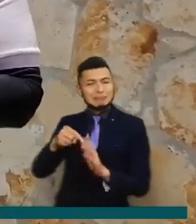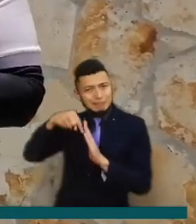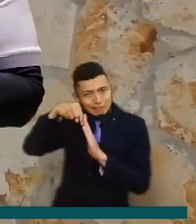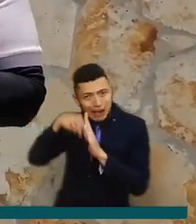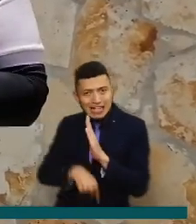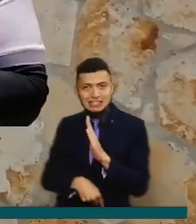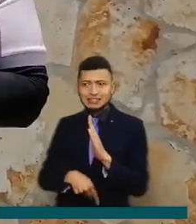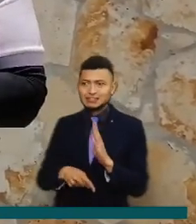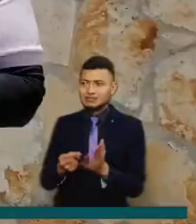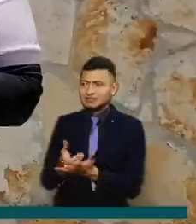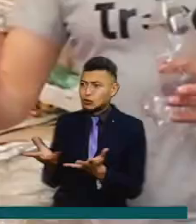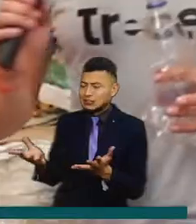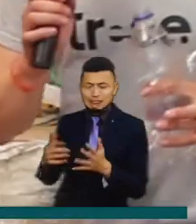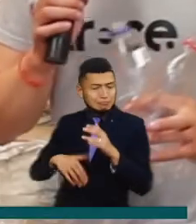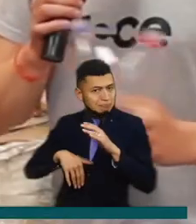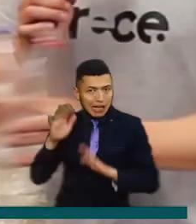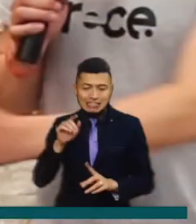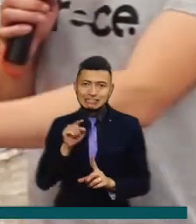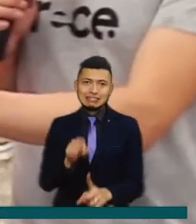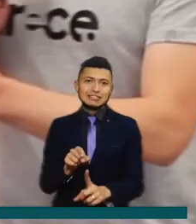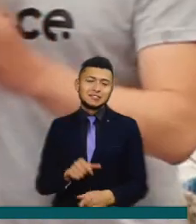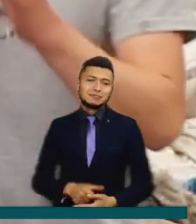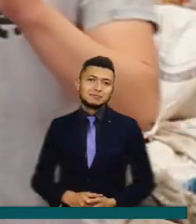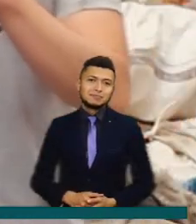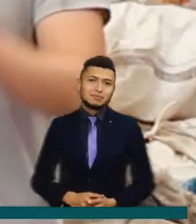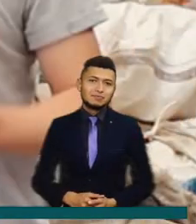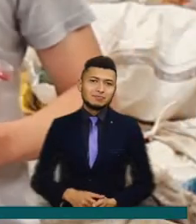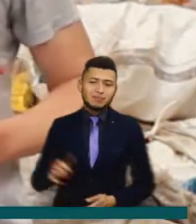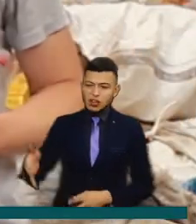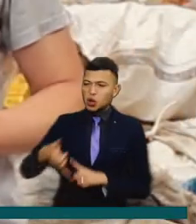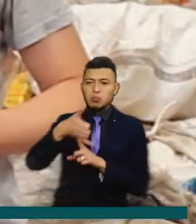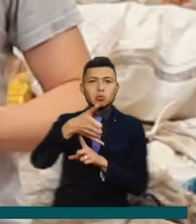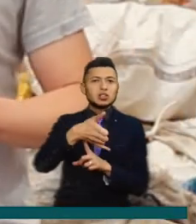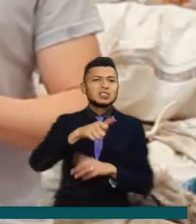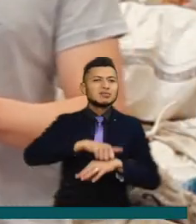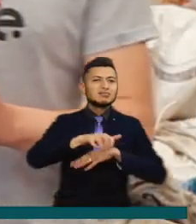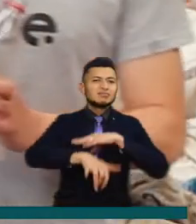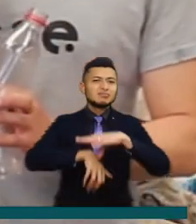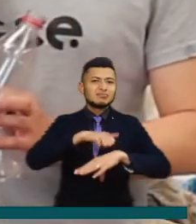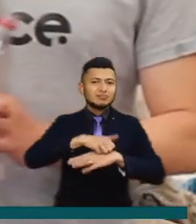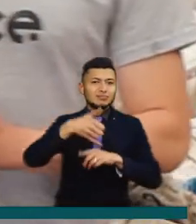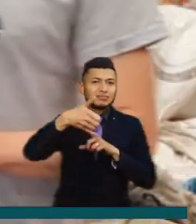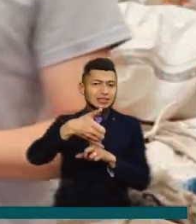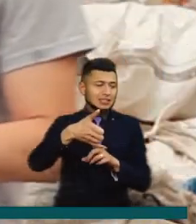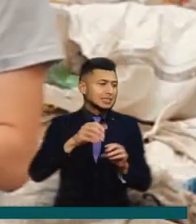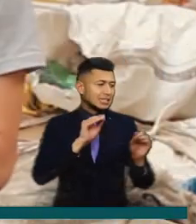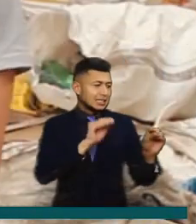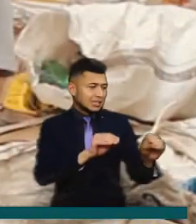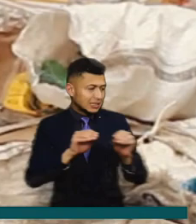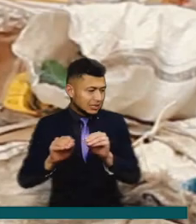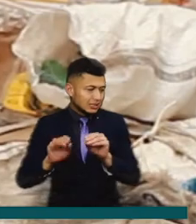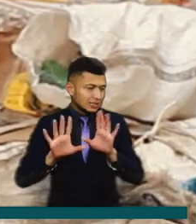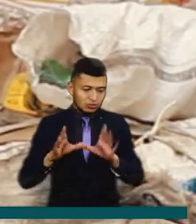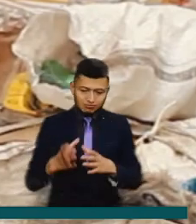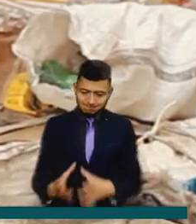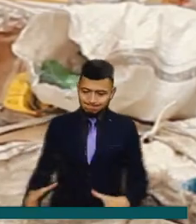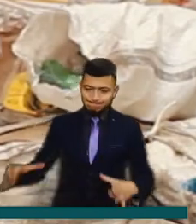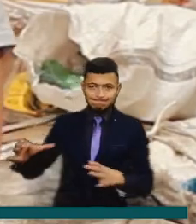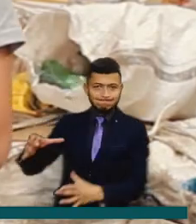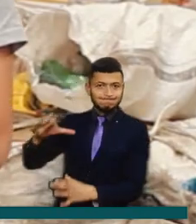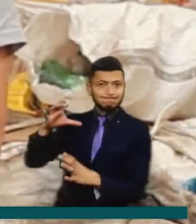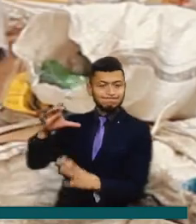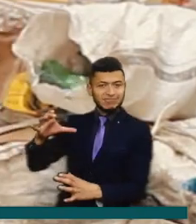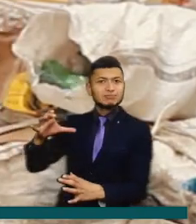allá de cualquier cosa, ¿no? Esta es una ecobotella, una herramienta pedagógica creada por Guardianes del